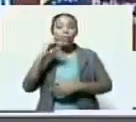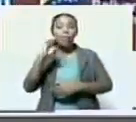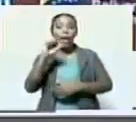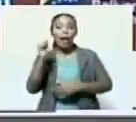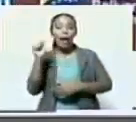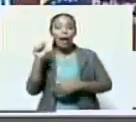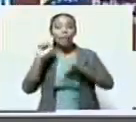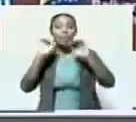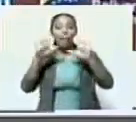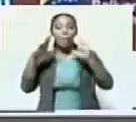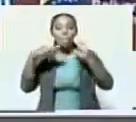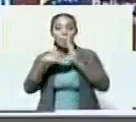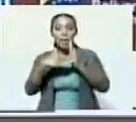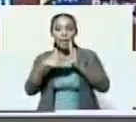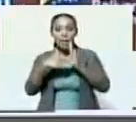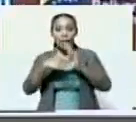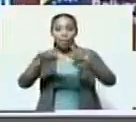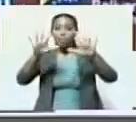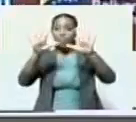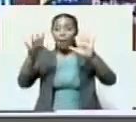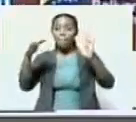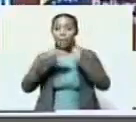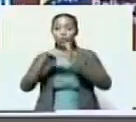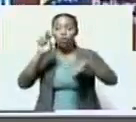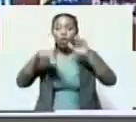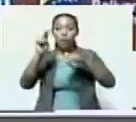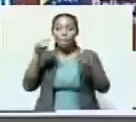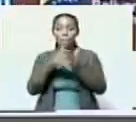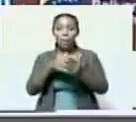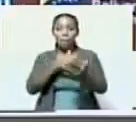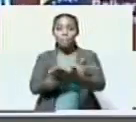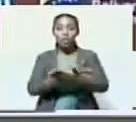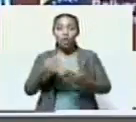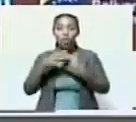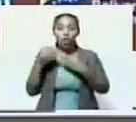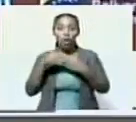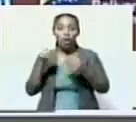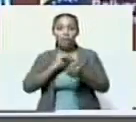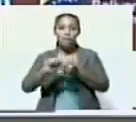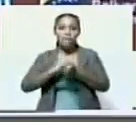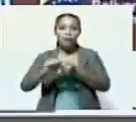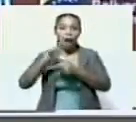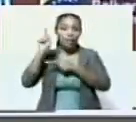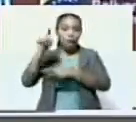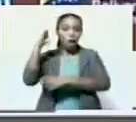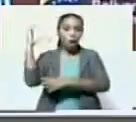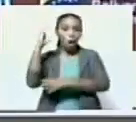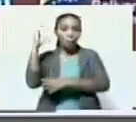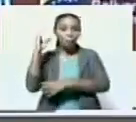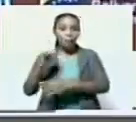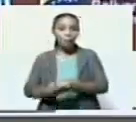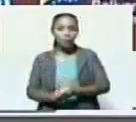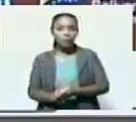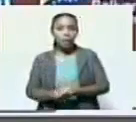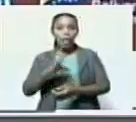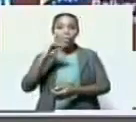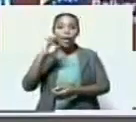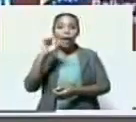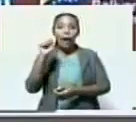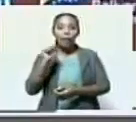de 10 mil a 12 mil millones de dólares se lavan en Colombia. DEA,